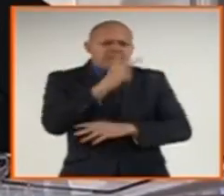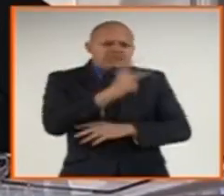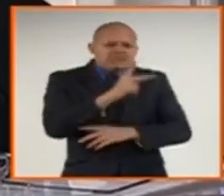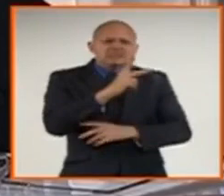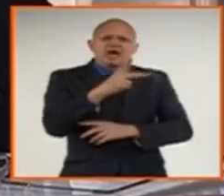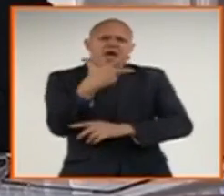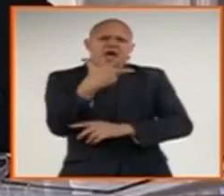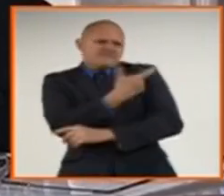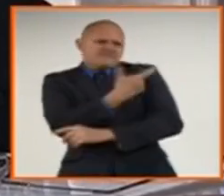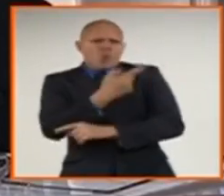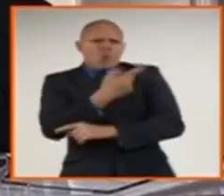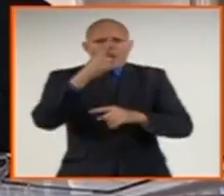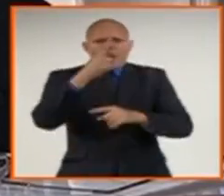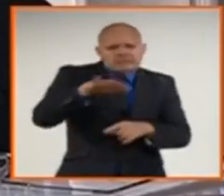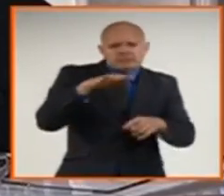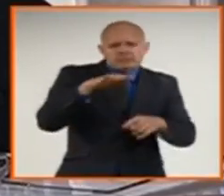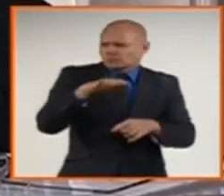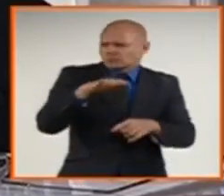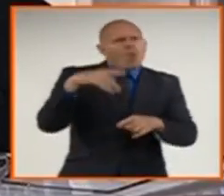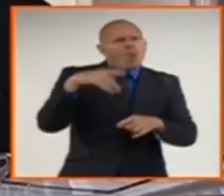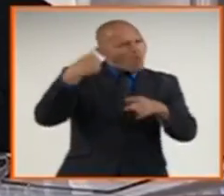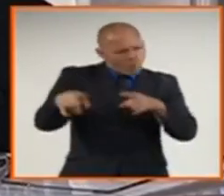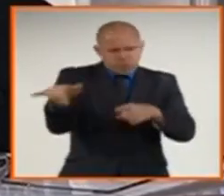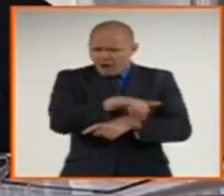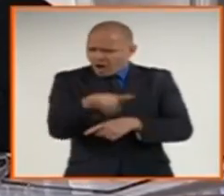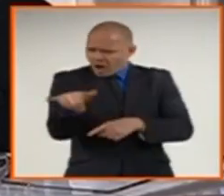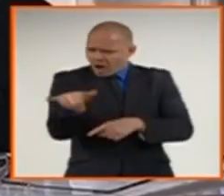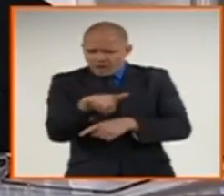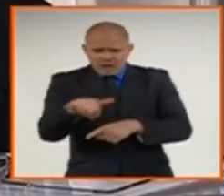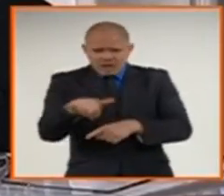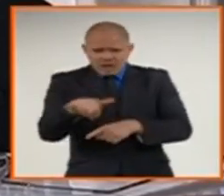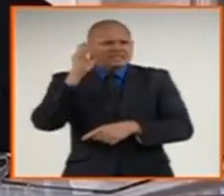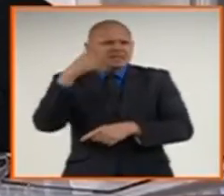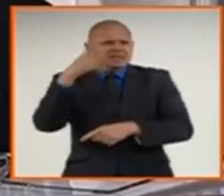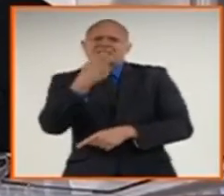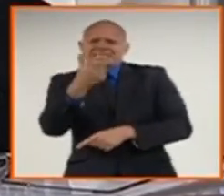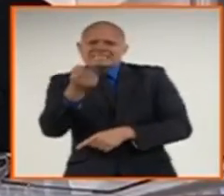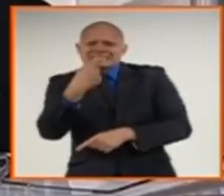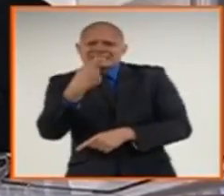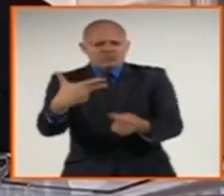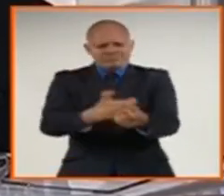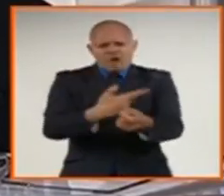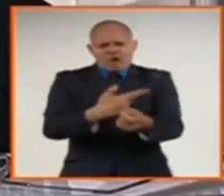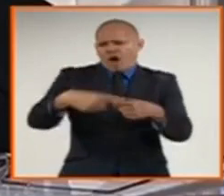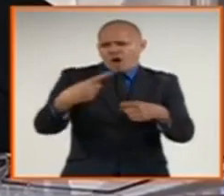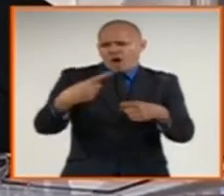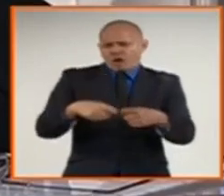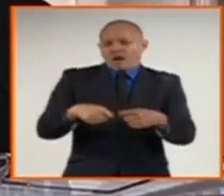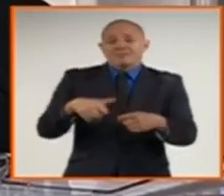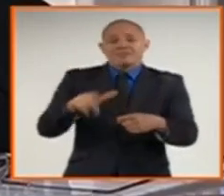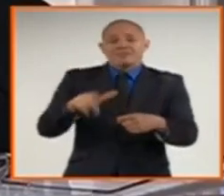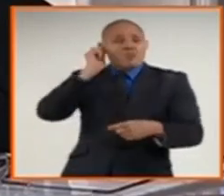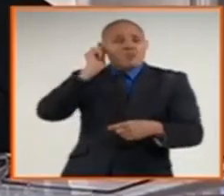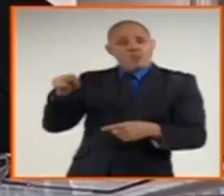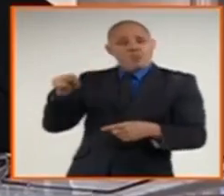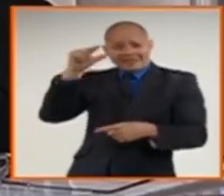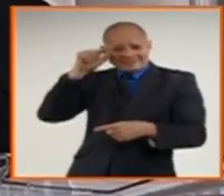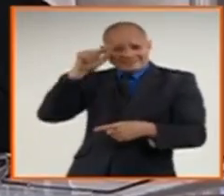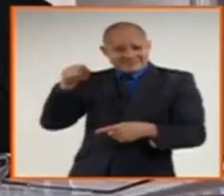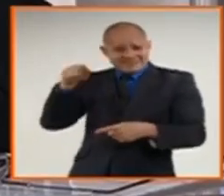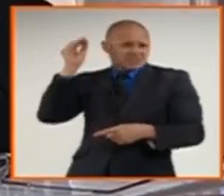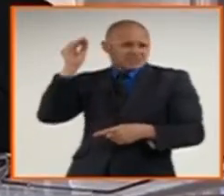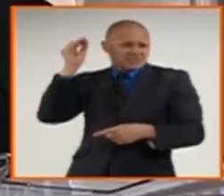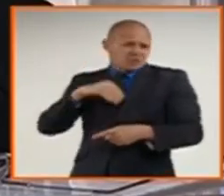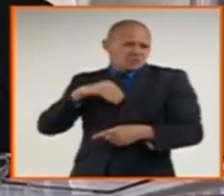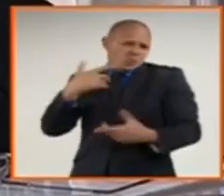este caso, que se utilizan también en la población pediátrica y que la doctora Lice tiene amplia experiencia de uso, como son los